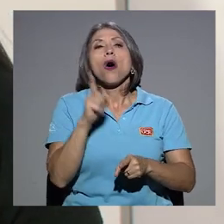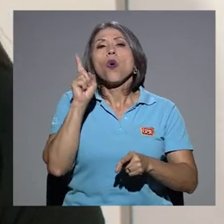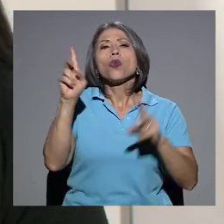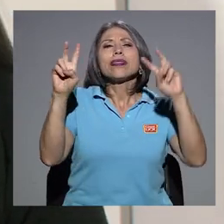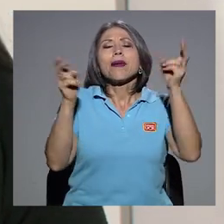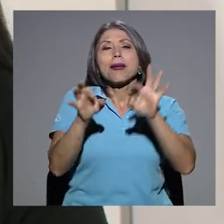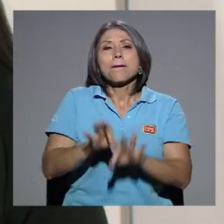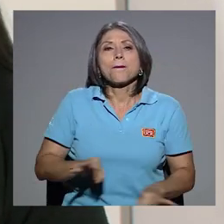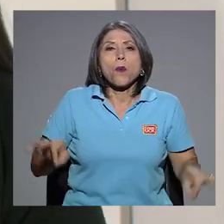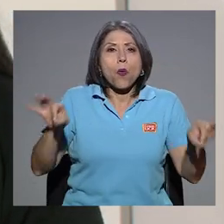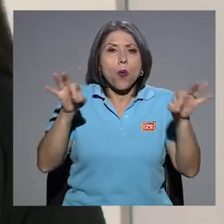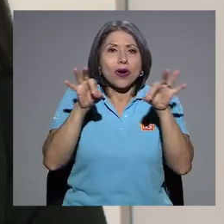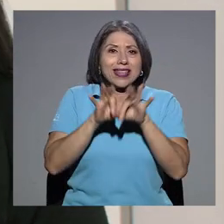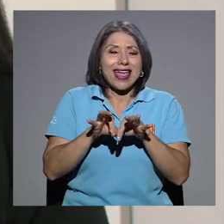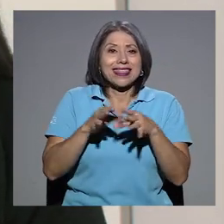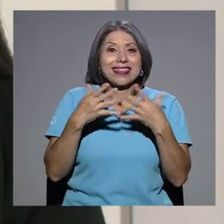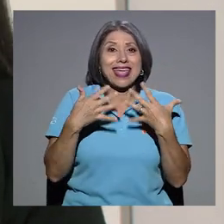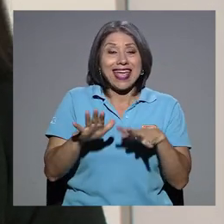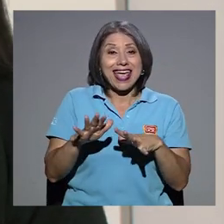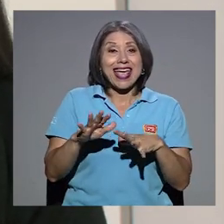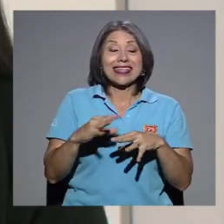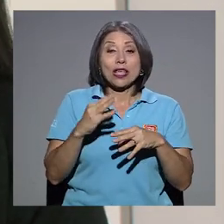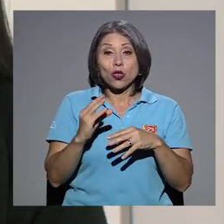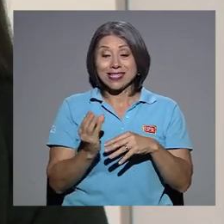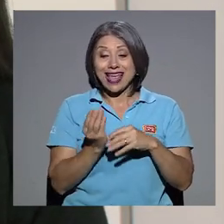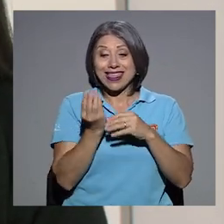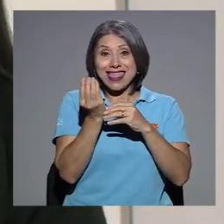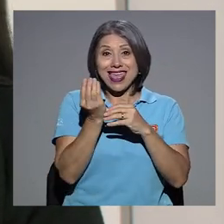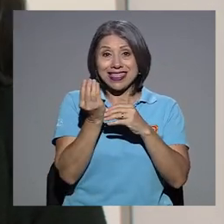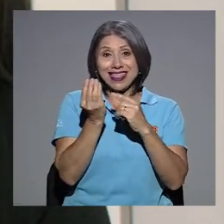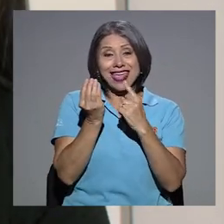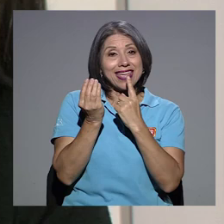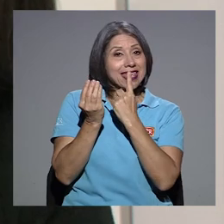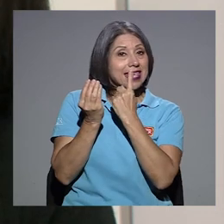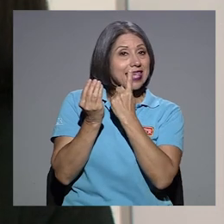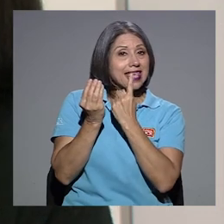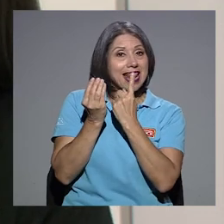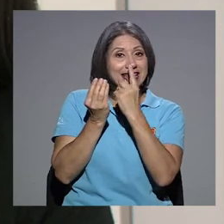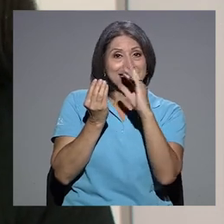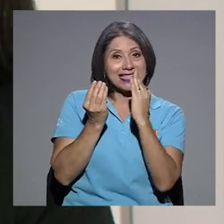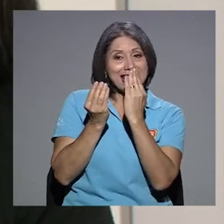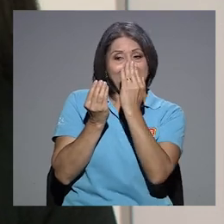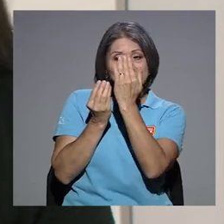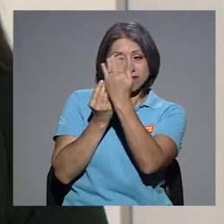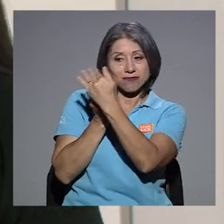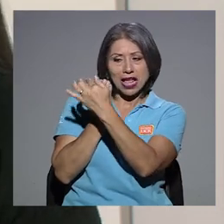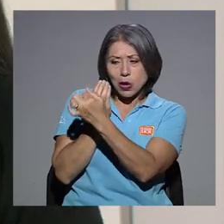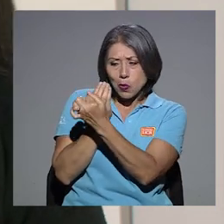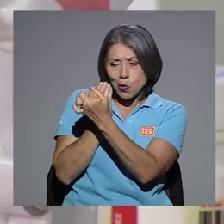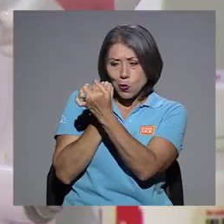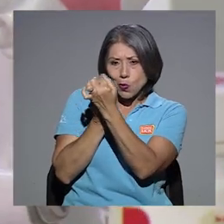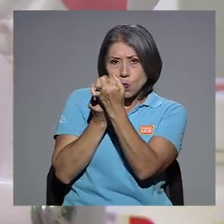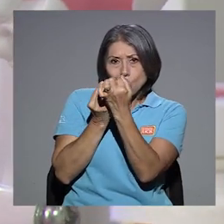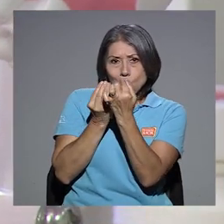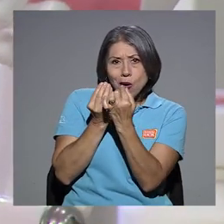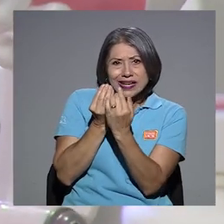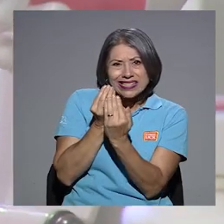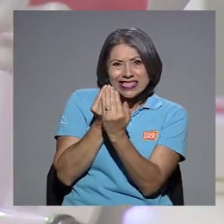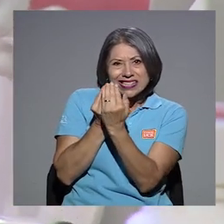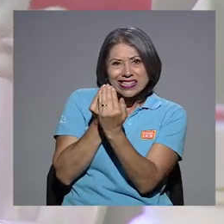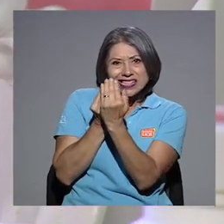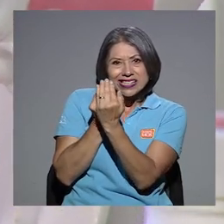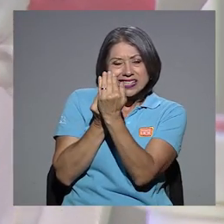muy importante es eso, la presencia del surco entre diente y encía, la gente no lo conoce. Entonces, como no saben que